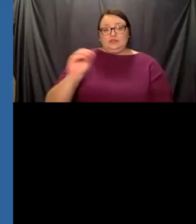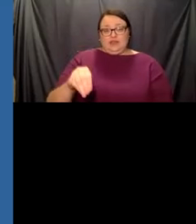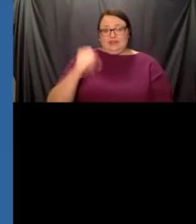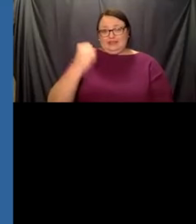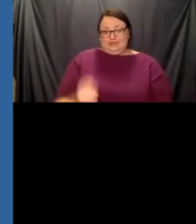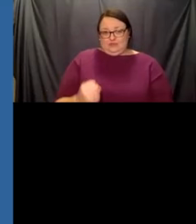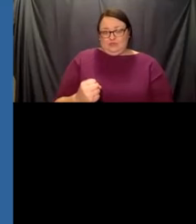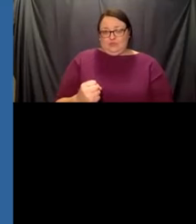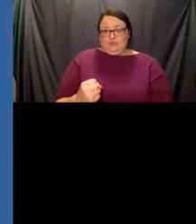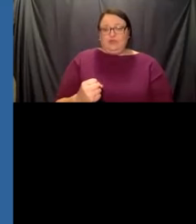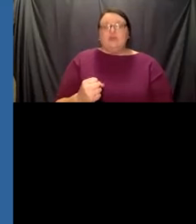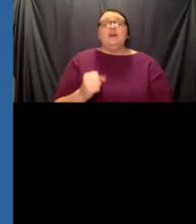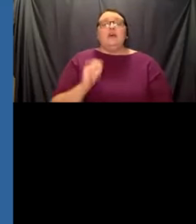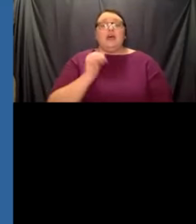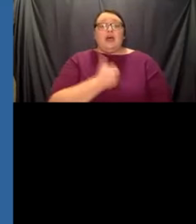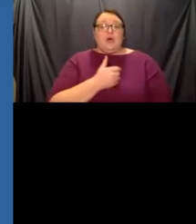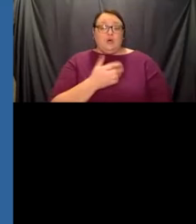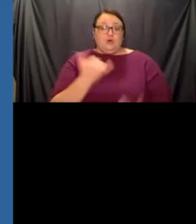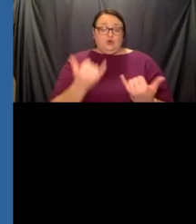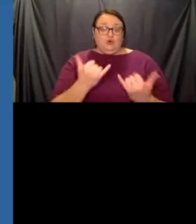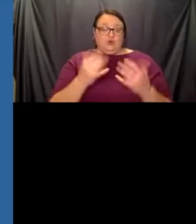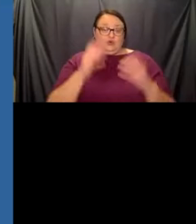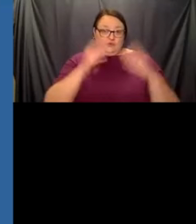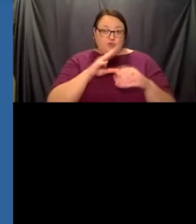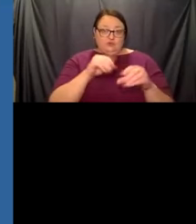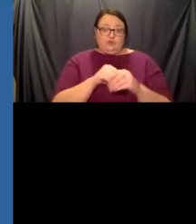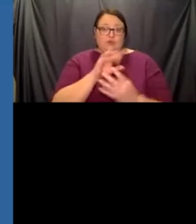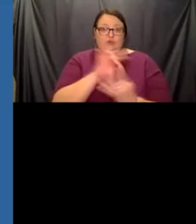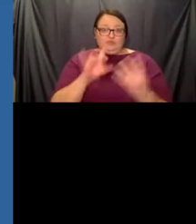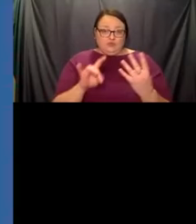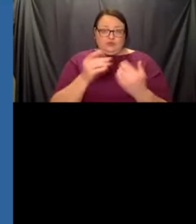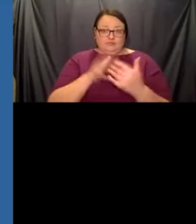revitalización de vecindarios del norte,